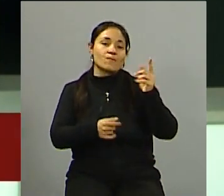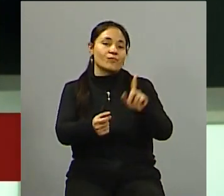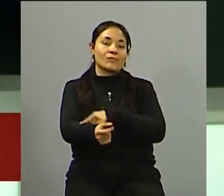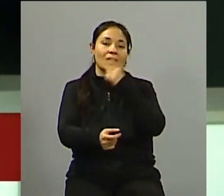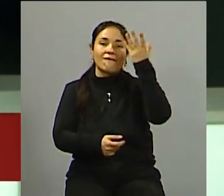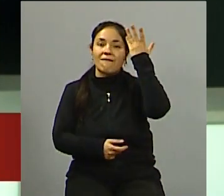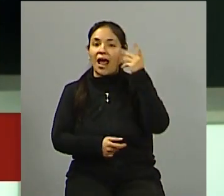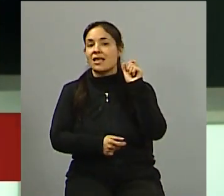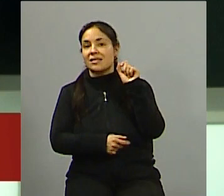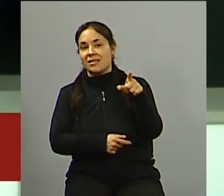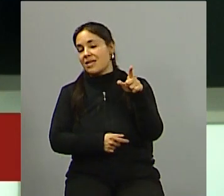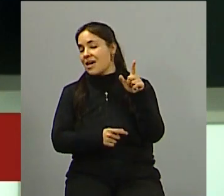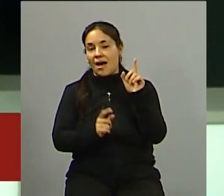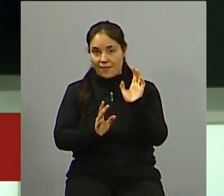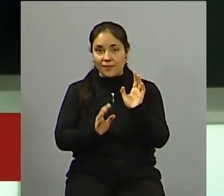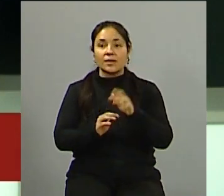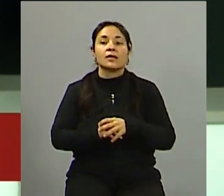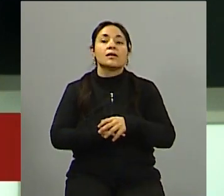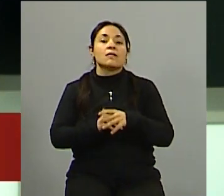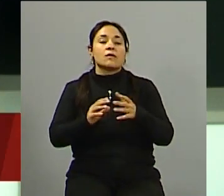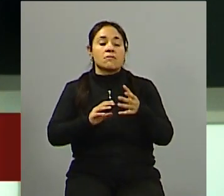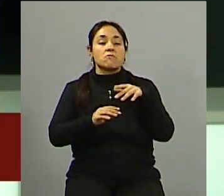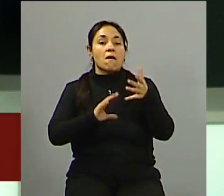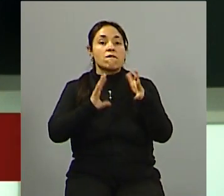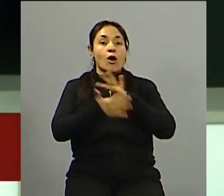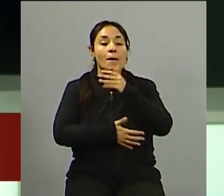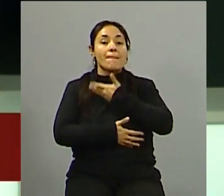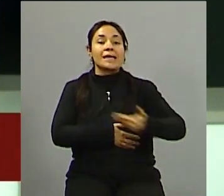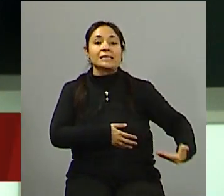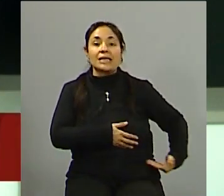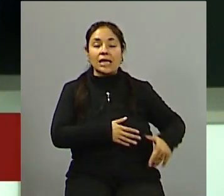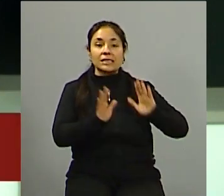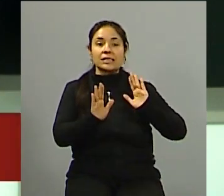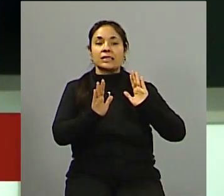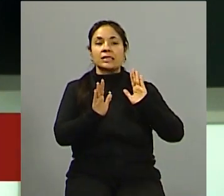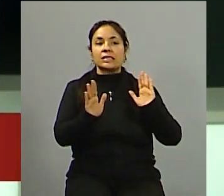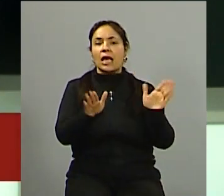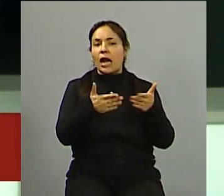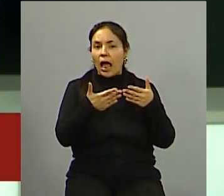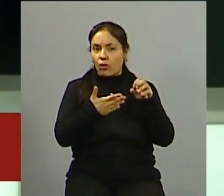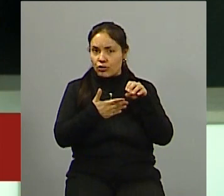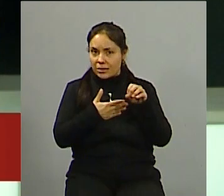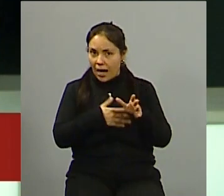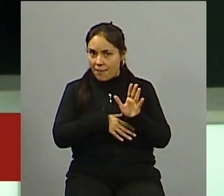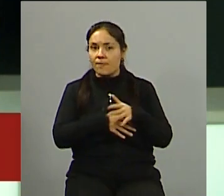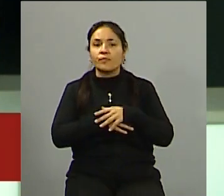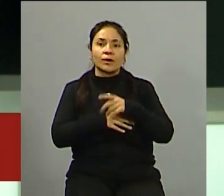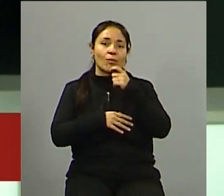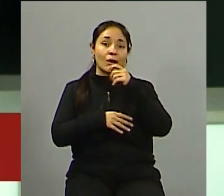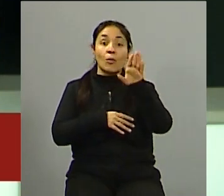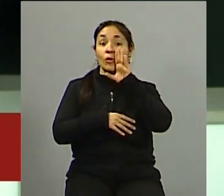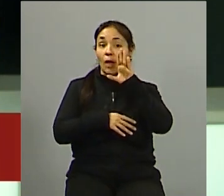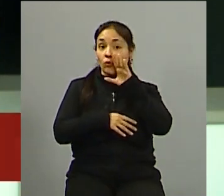francesa, donde los sistemas presidencialistas cerrados, digamos, dos claros ejemplos son el